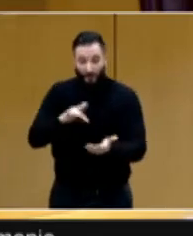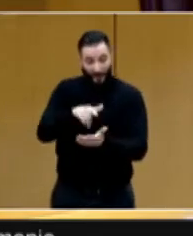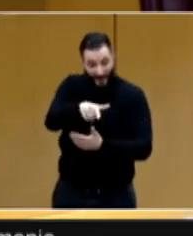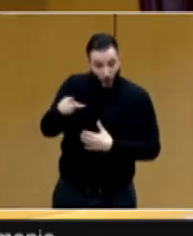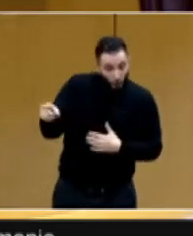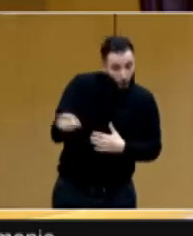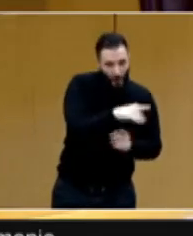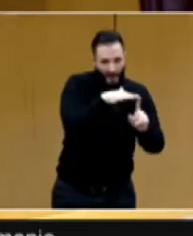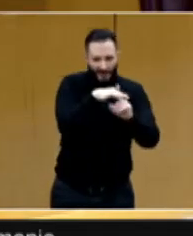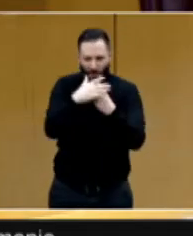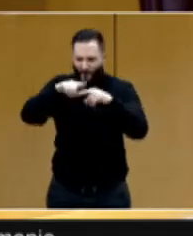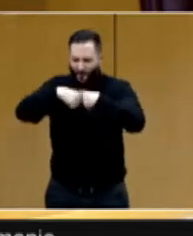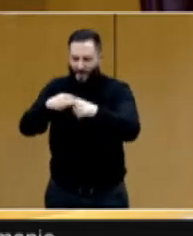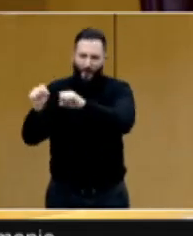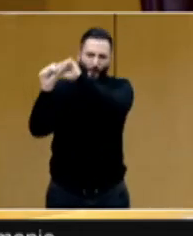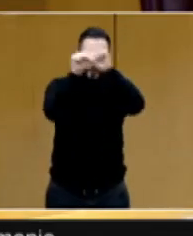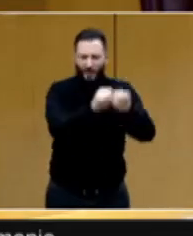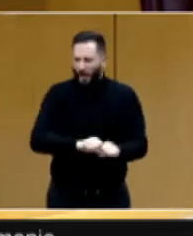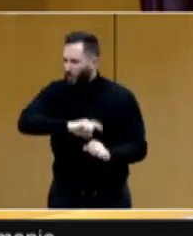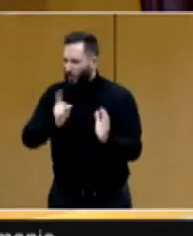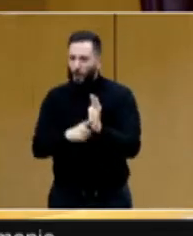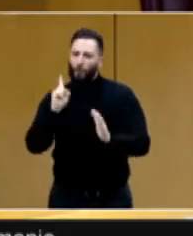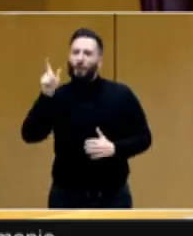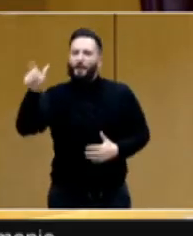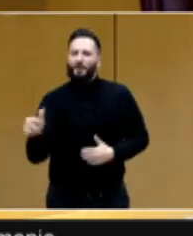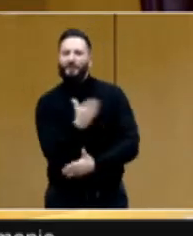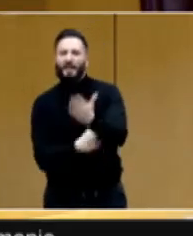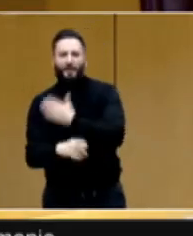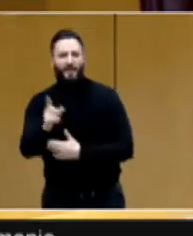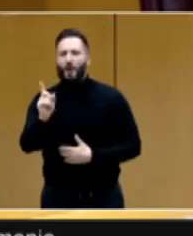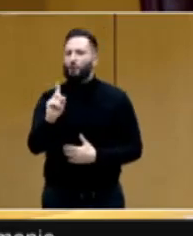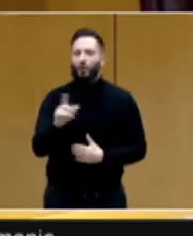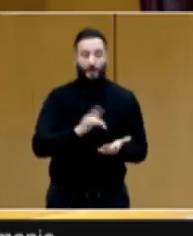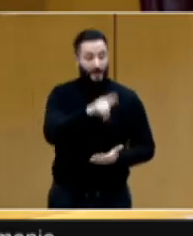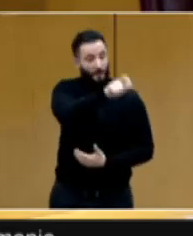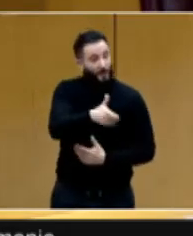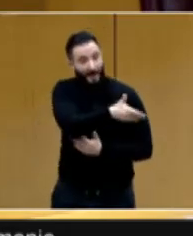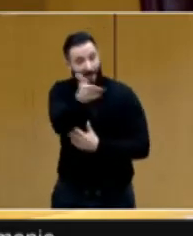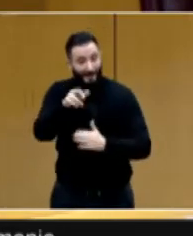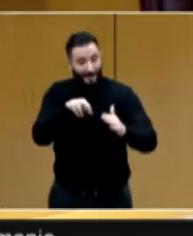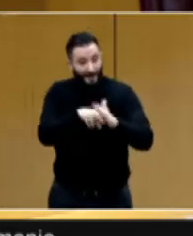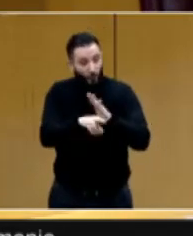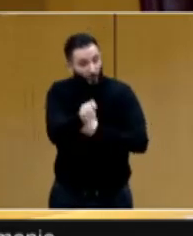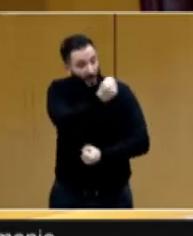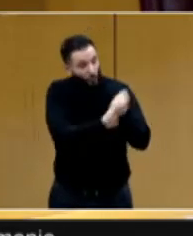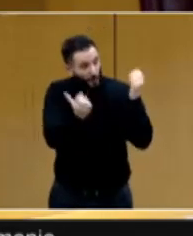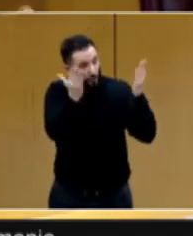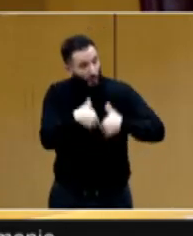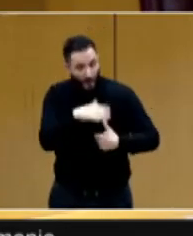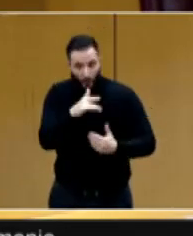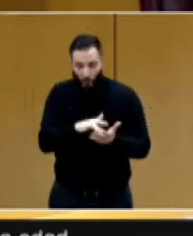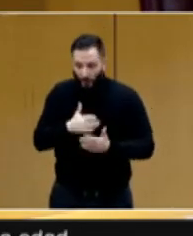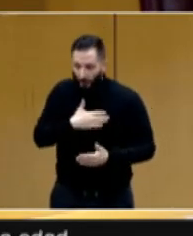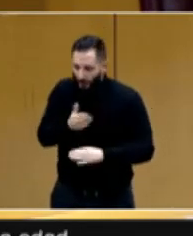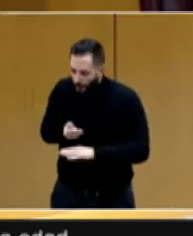la familia que no eran únicamente las de los discapacitados sino que eran a la gente que sin recursos económicos se quedaba en casa porque no contraía matrimonio y que por lo tanto tenía que